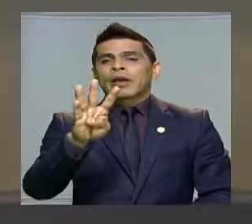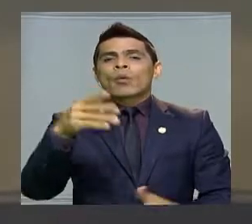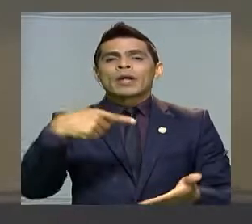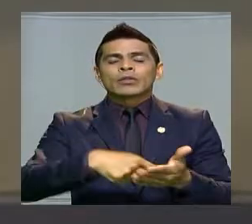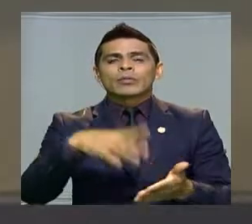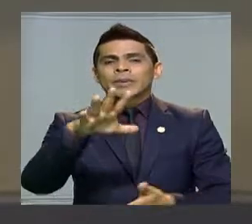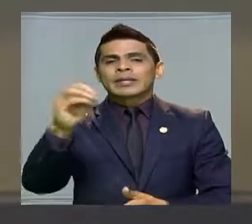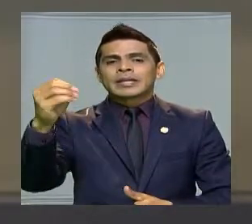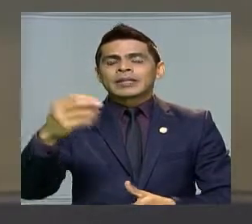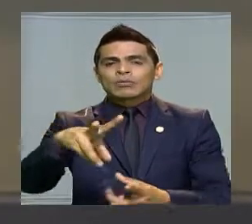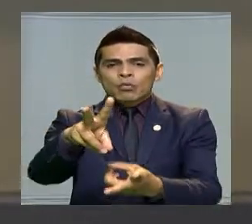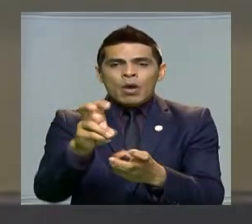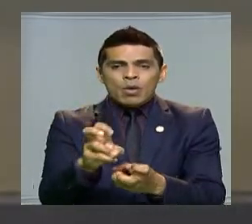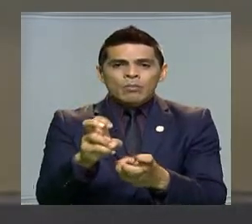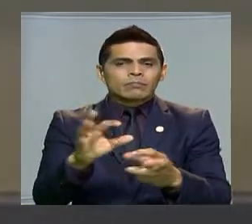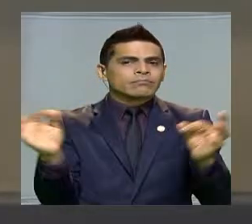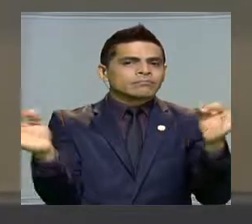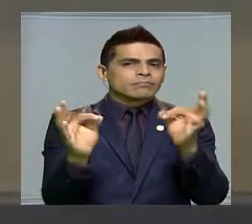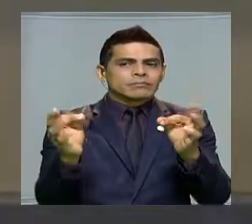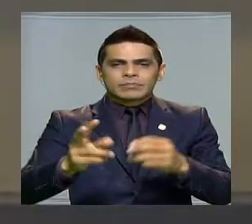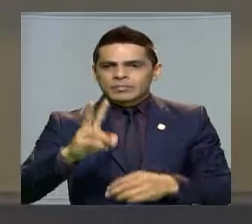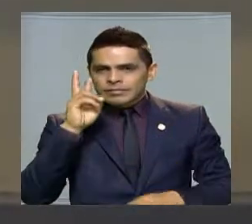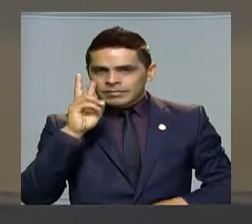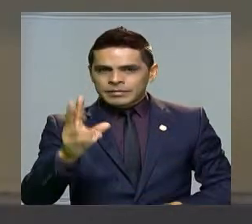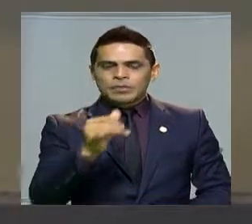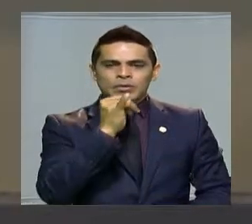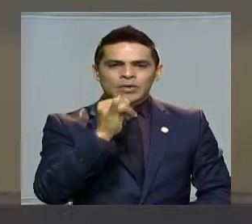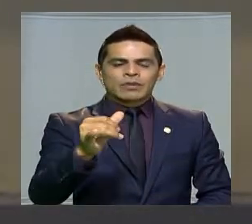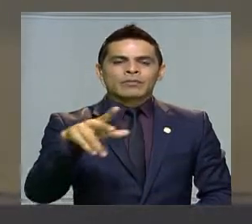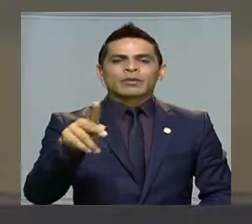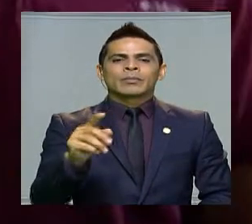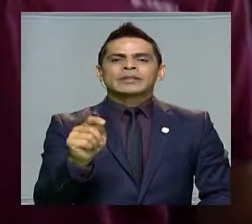que aún no cobran el salario. Vamos a ver el reporte de Patricia Bolívar.